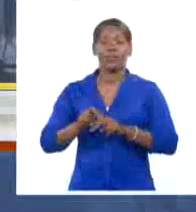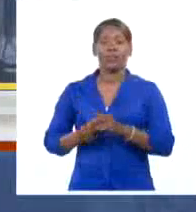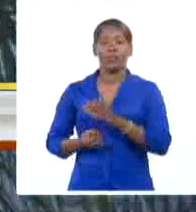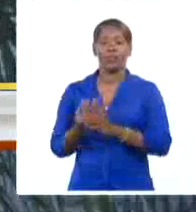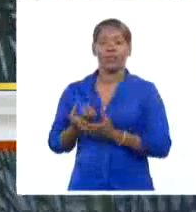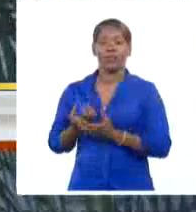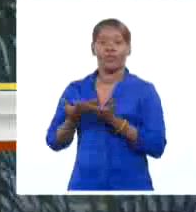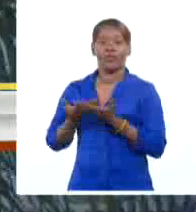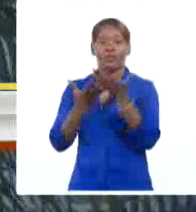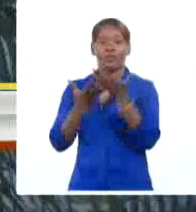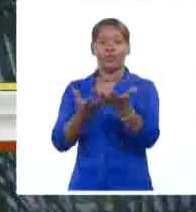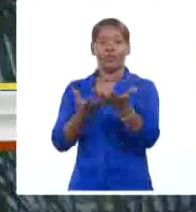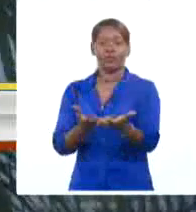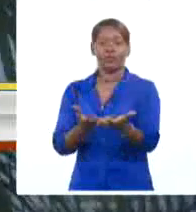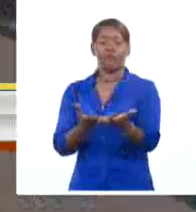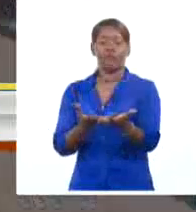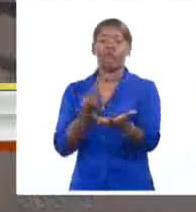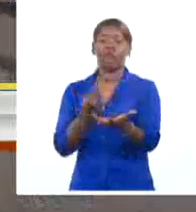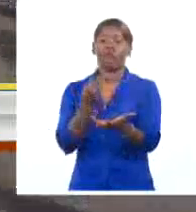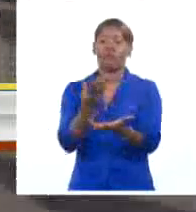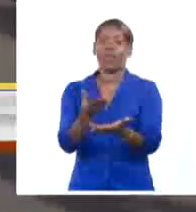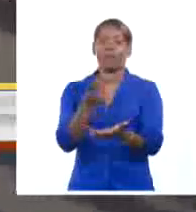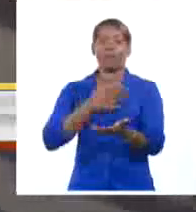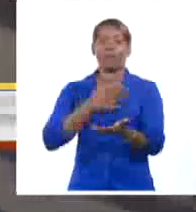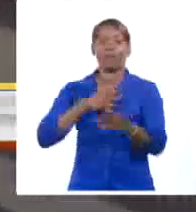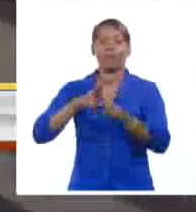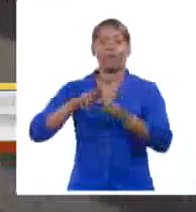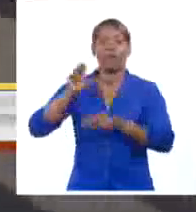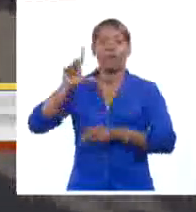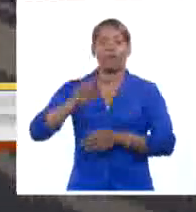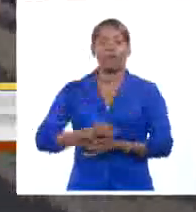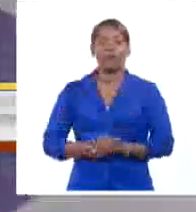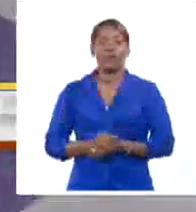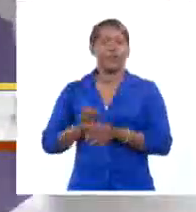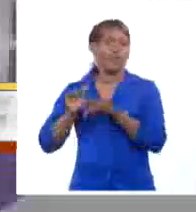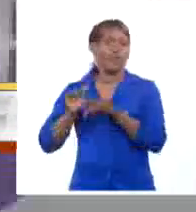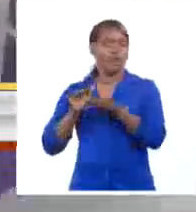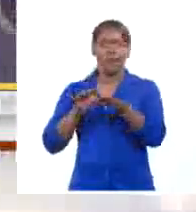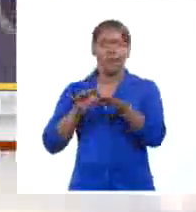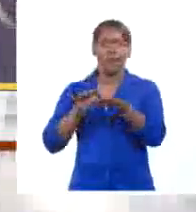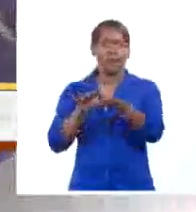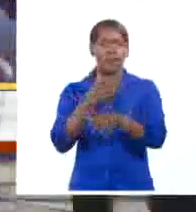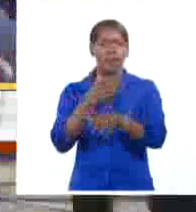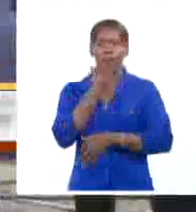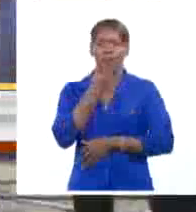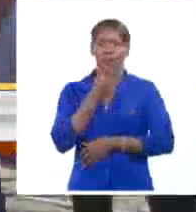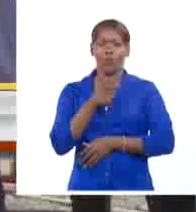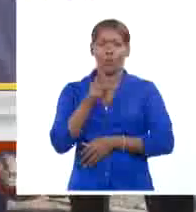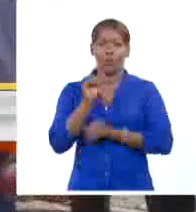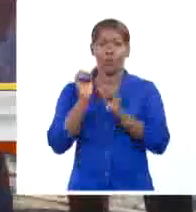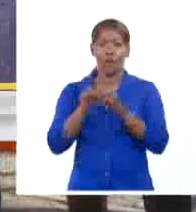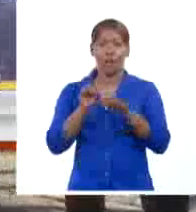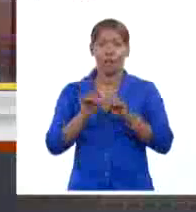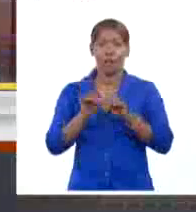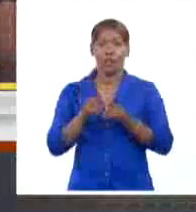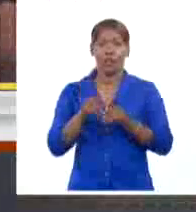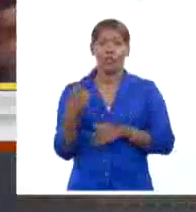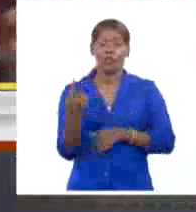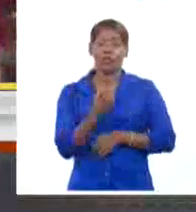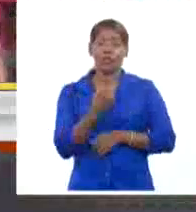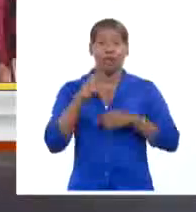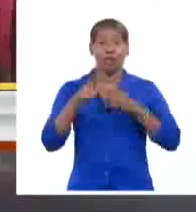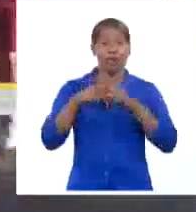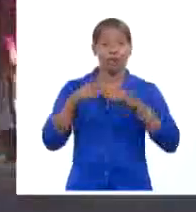de los cubanos que jamás su luz ha apagado. El desfile pioneril martiano en la ciudad de los parques enarboló los valores de